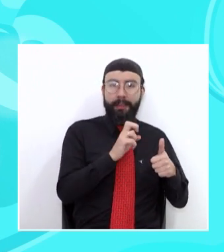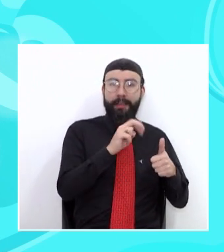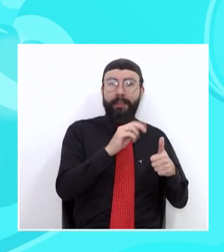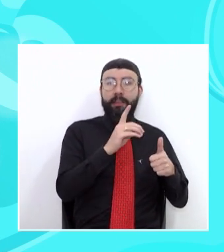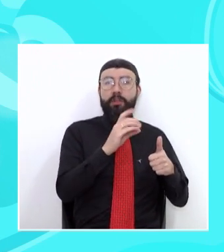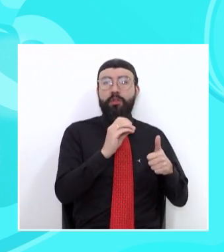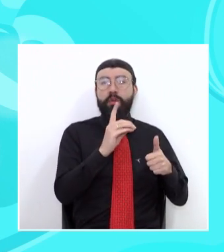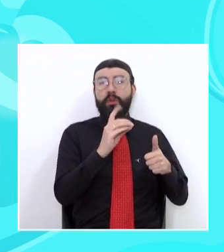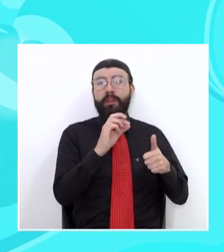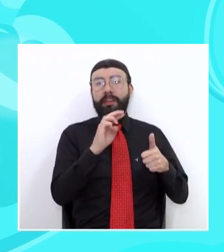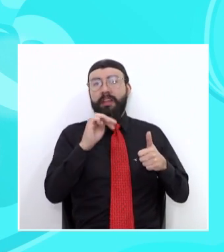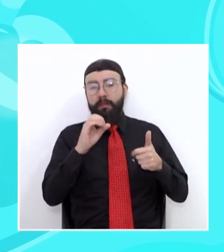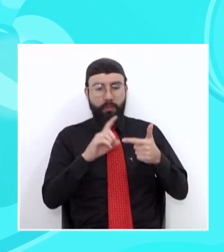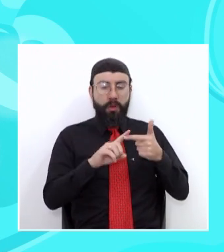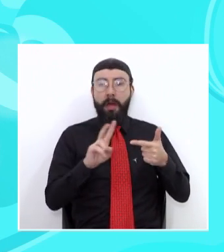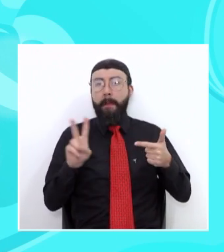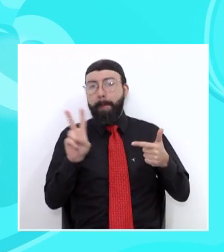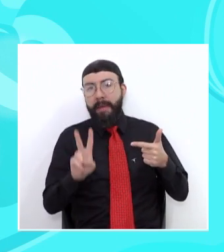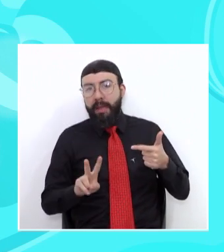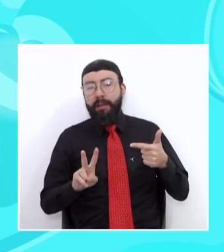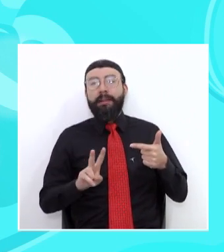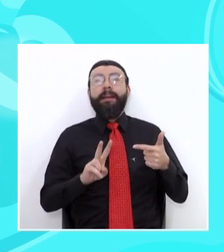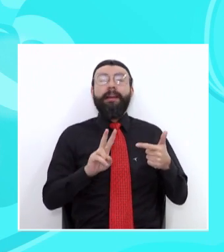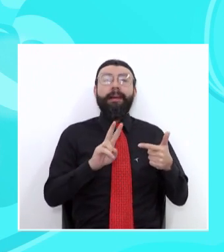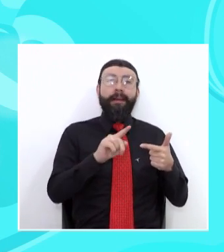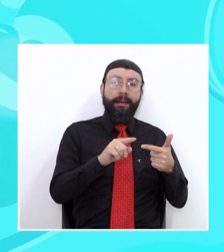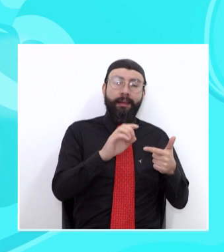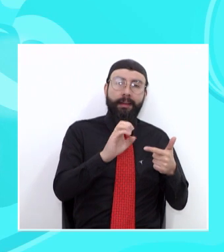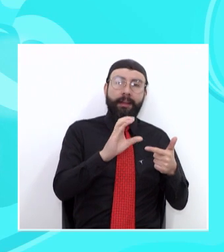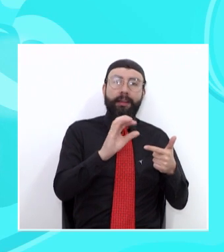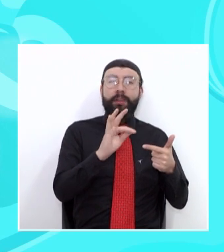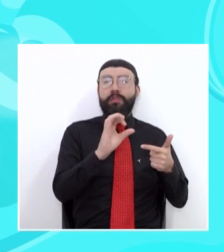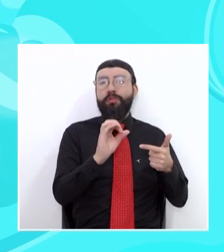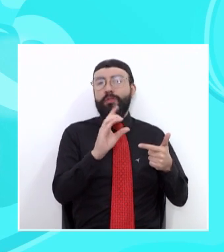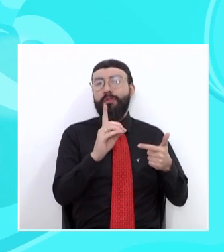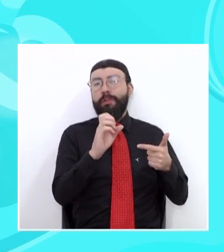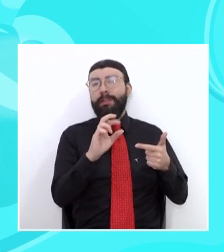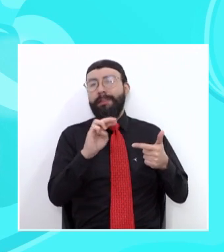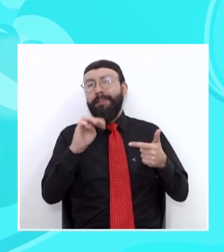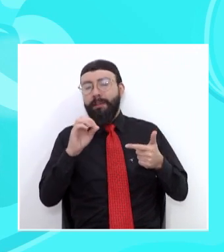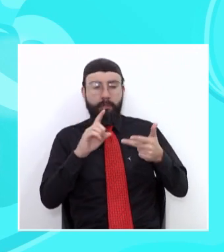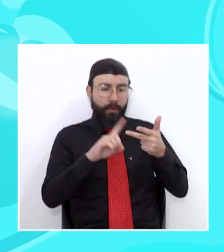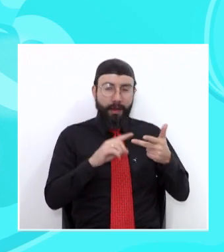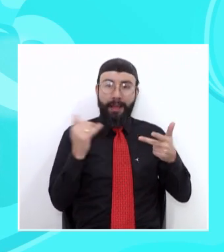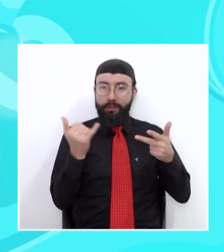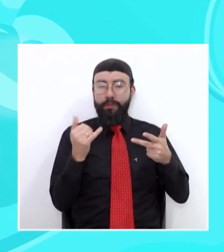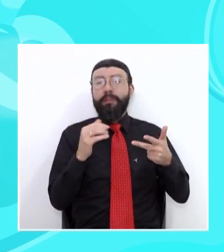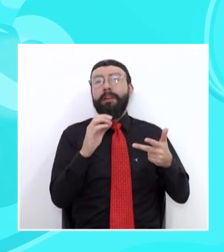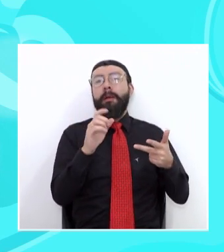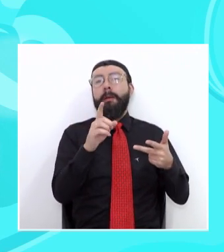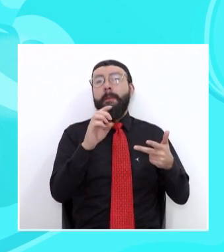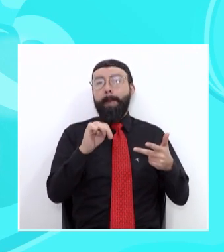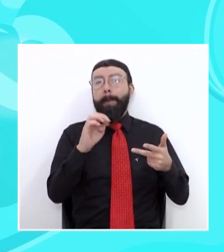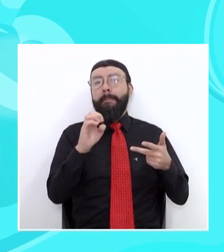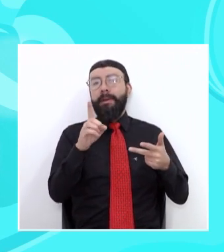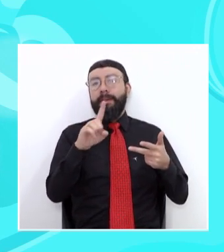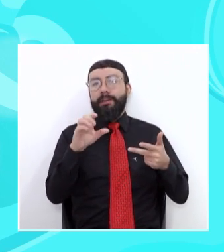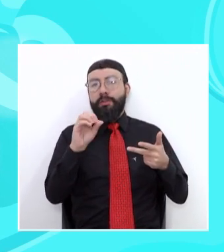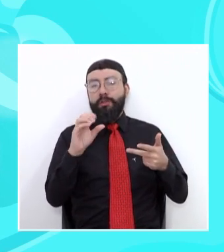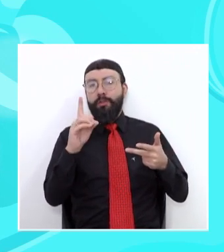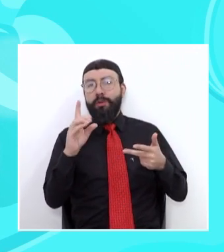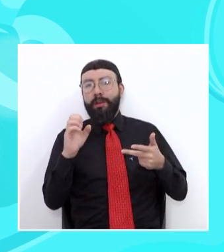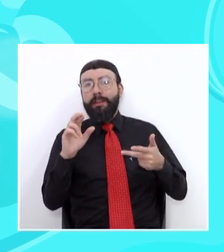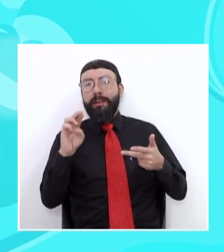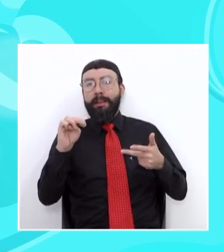en la parte verde está la fase 2 ectodérmica y en la fase azul la mesodérmica. Entonces, realmente cuando